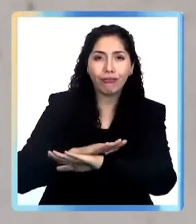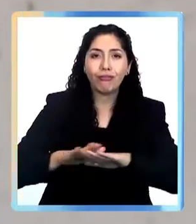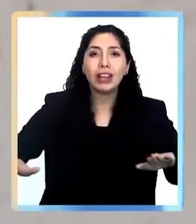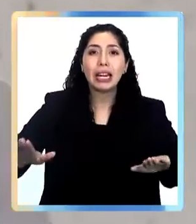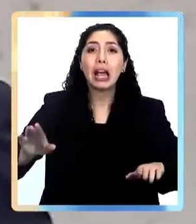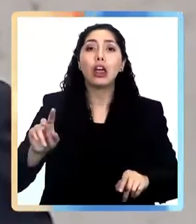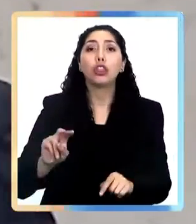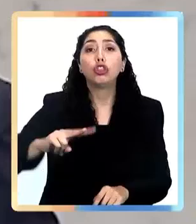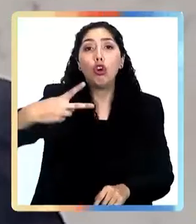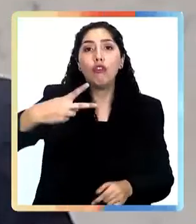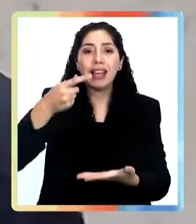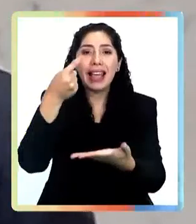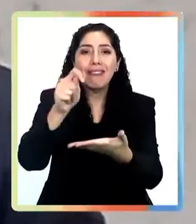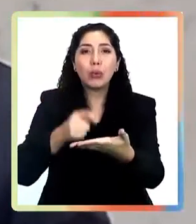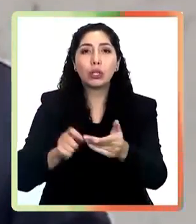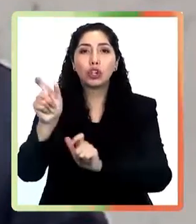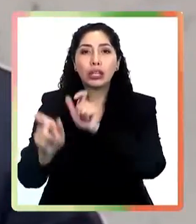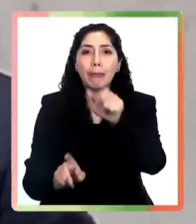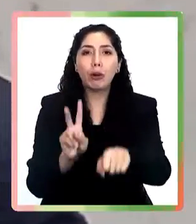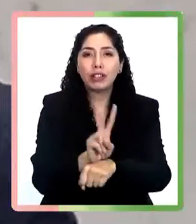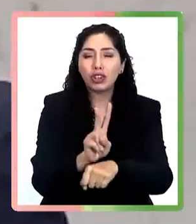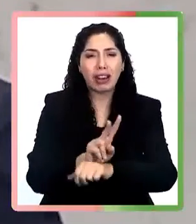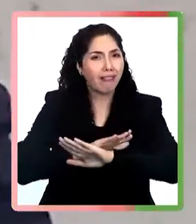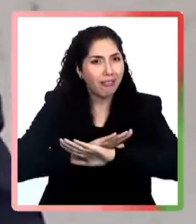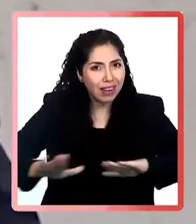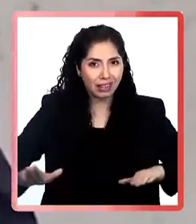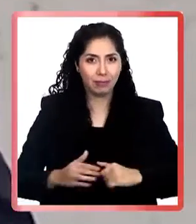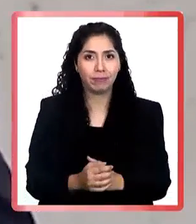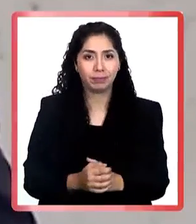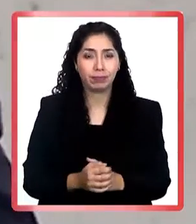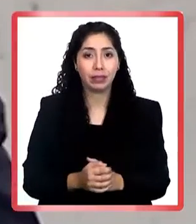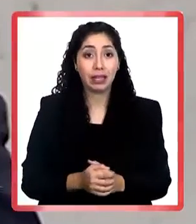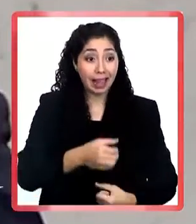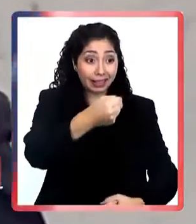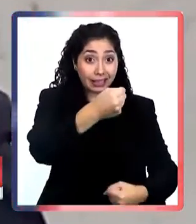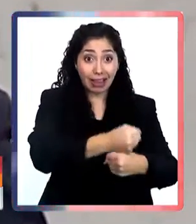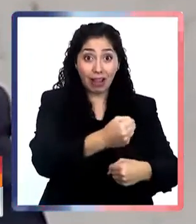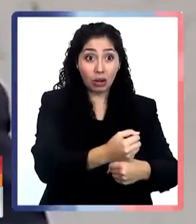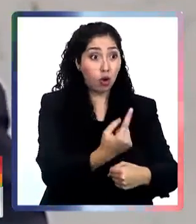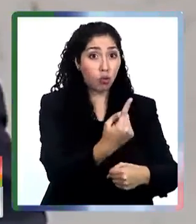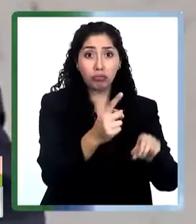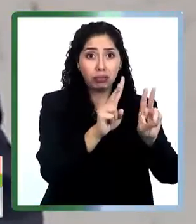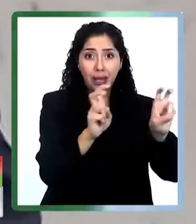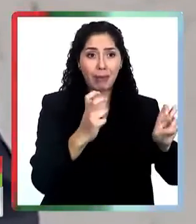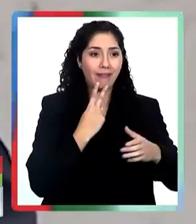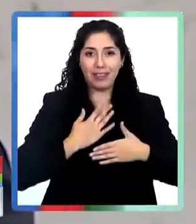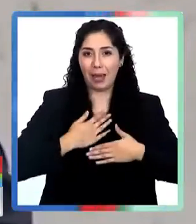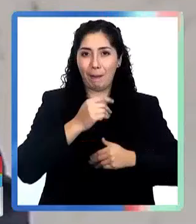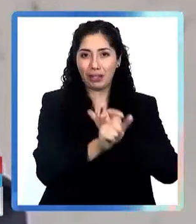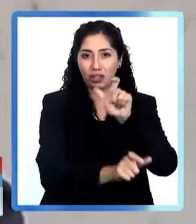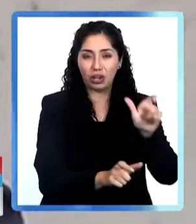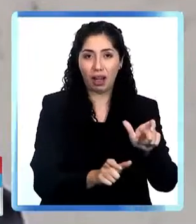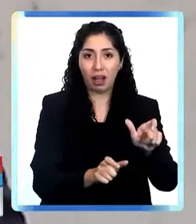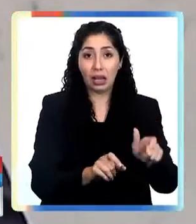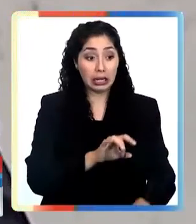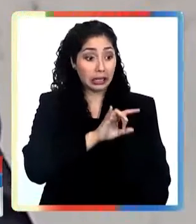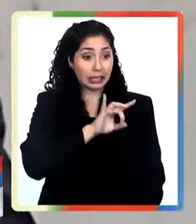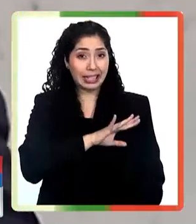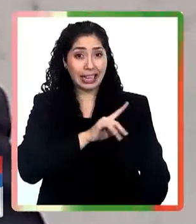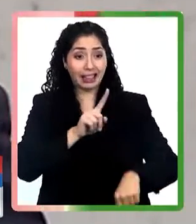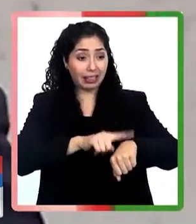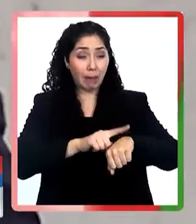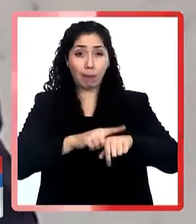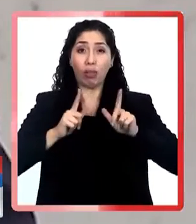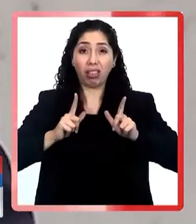evaluación docente el trabajo es sólo una de las múltiples dimensiones de la vida de las personas y en chile- los tiempos de